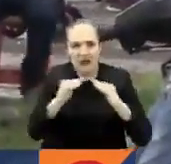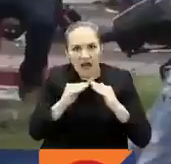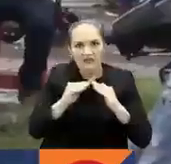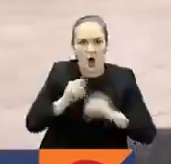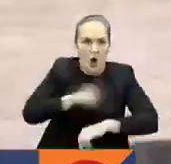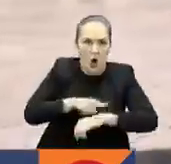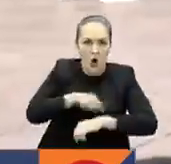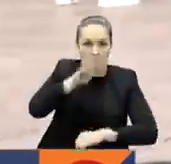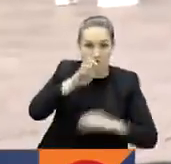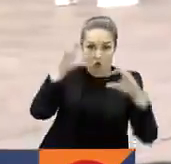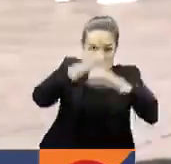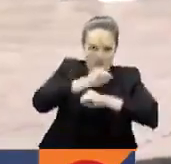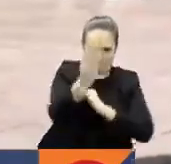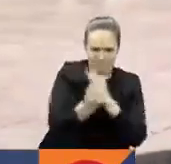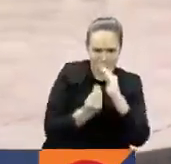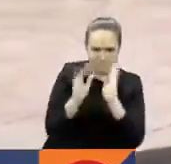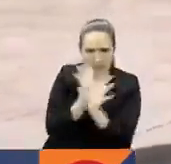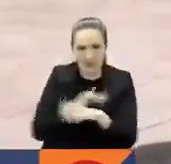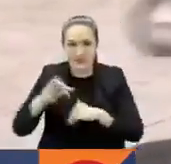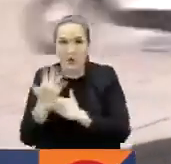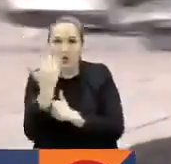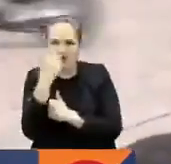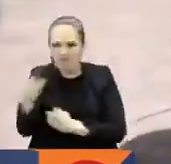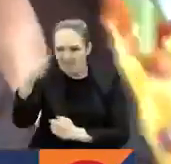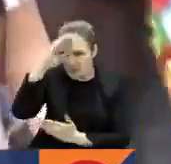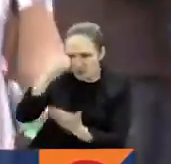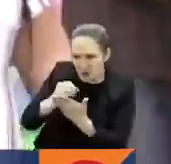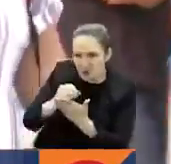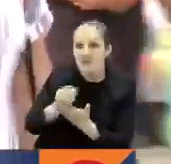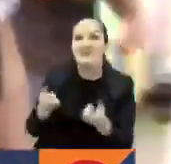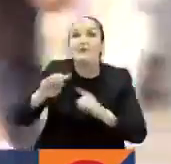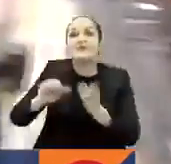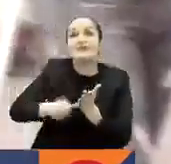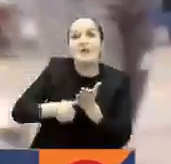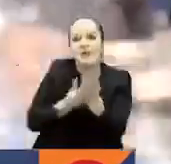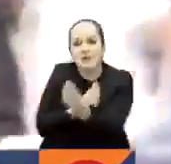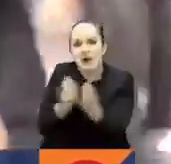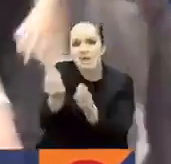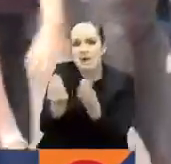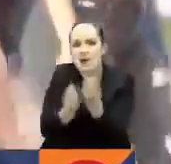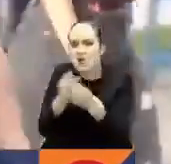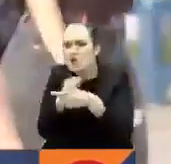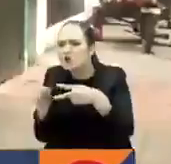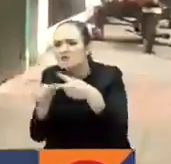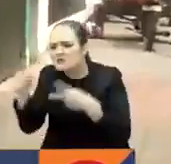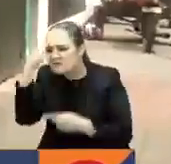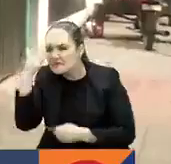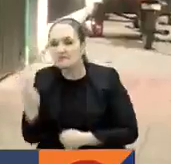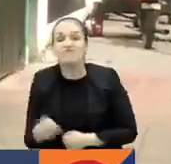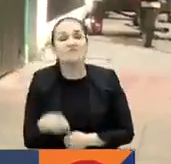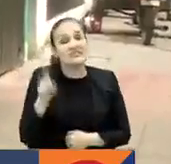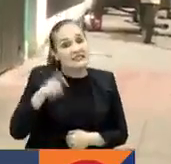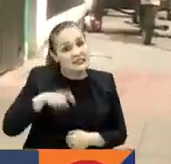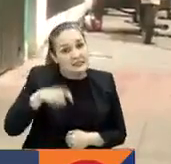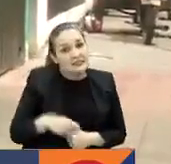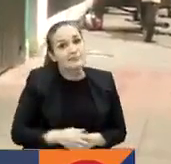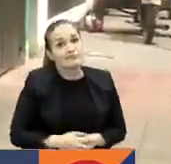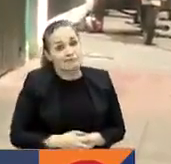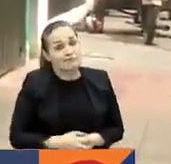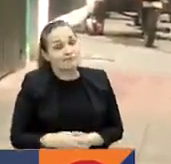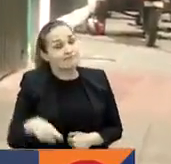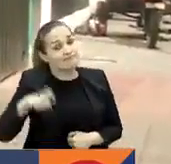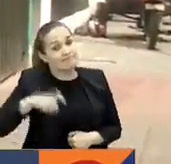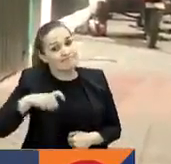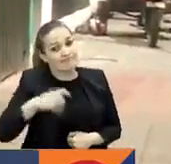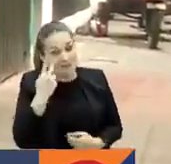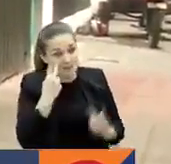de queda desde las 8 de la noche hasta las 5 de la madrugada del día siguiente y pico y cédula por 2 semanas. Esas medidas son muy necesarias porque, por lo que